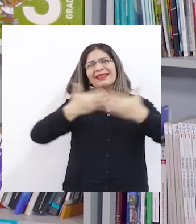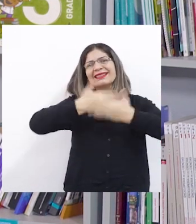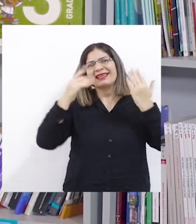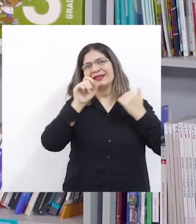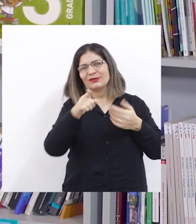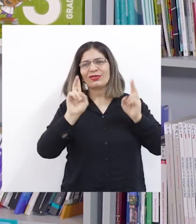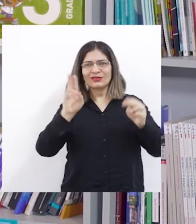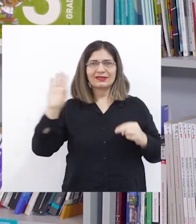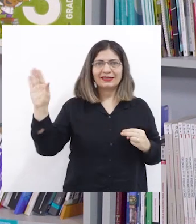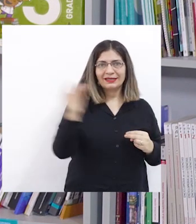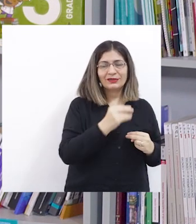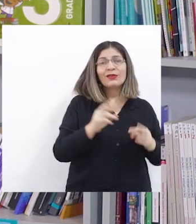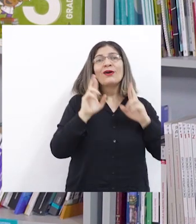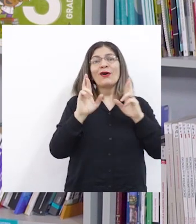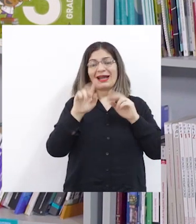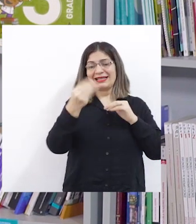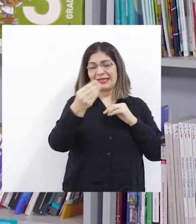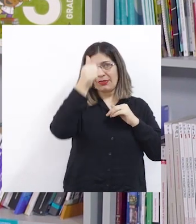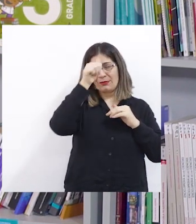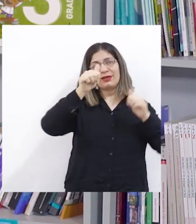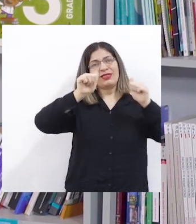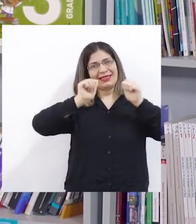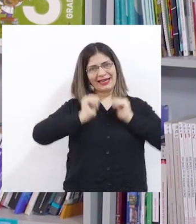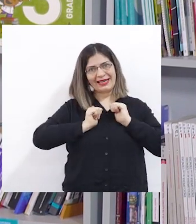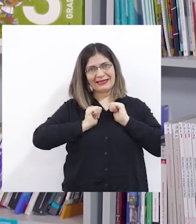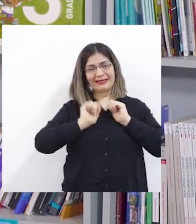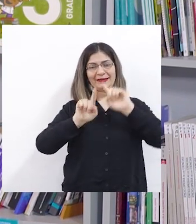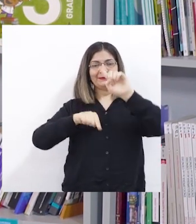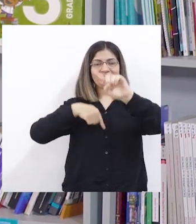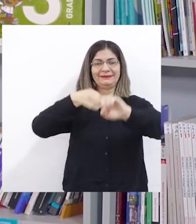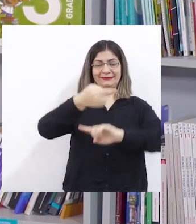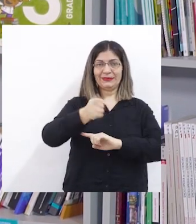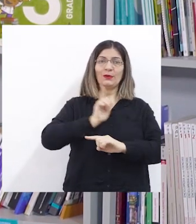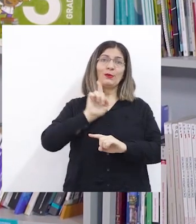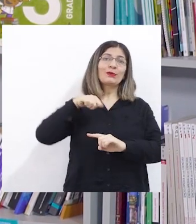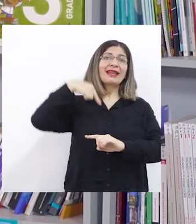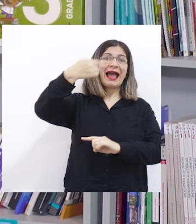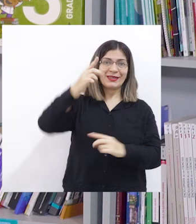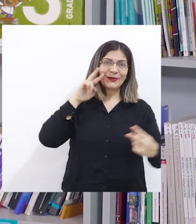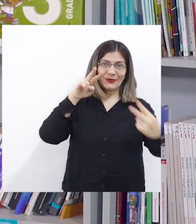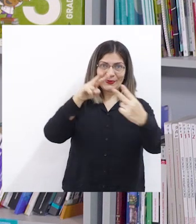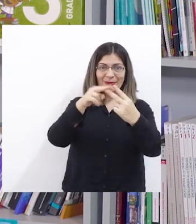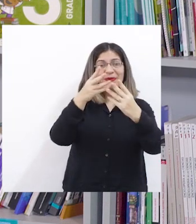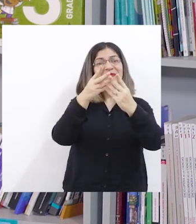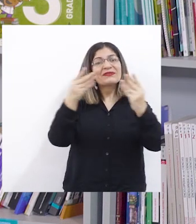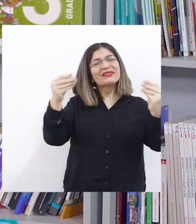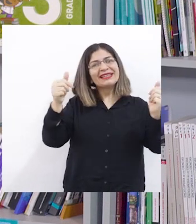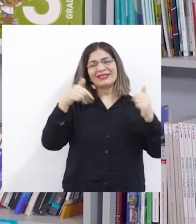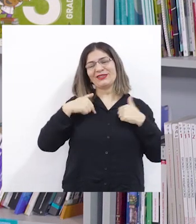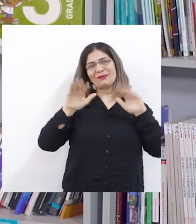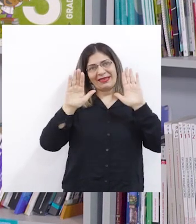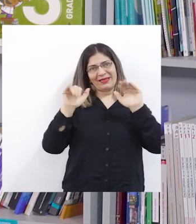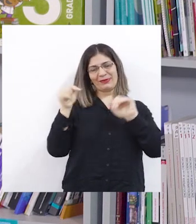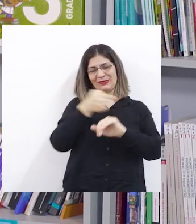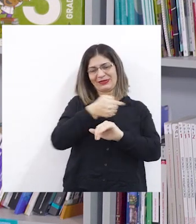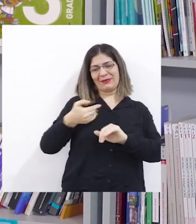y que tengan un excelente fin de semana. Será hasta el próximo año, nos despedimos. Hasta aquí llegamos con esta